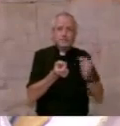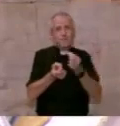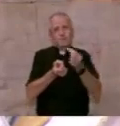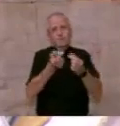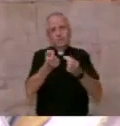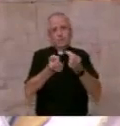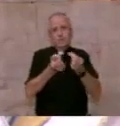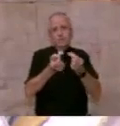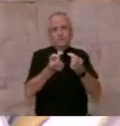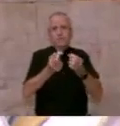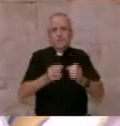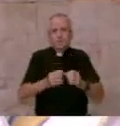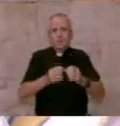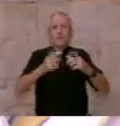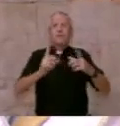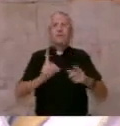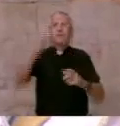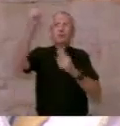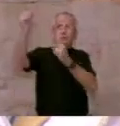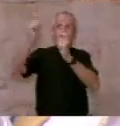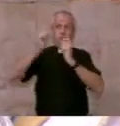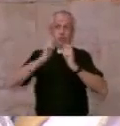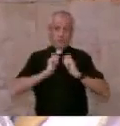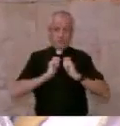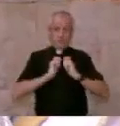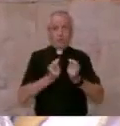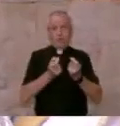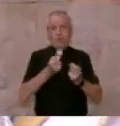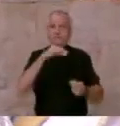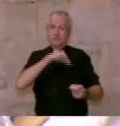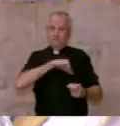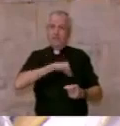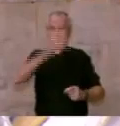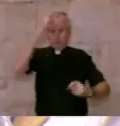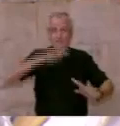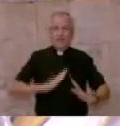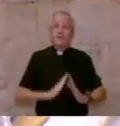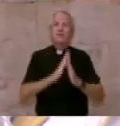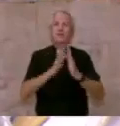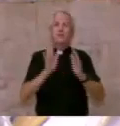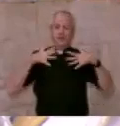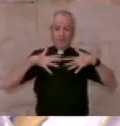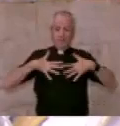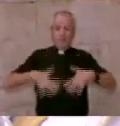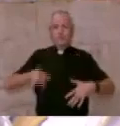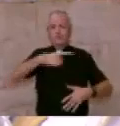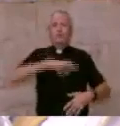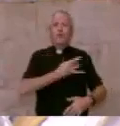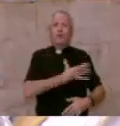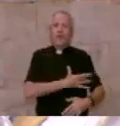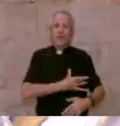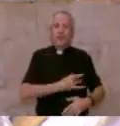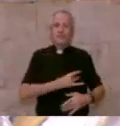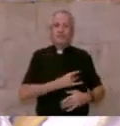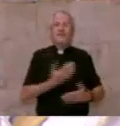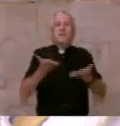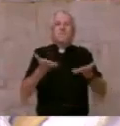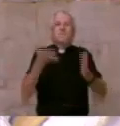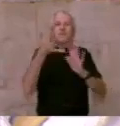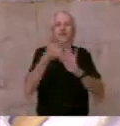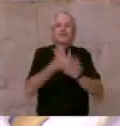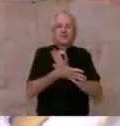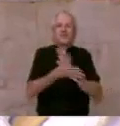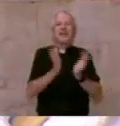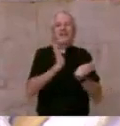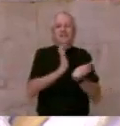de las cifras actuales, sino de Dios, que dándonos el Espíritu Santo derrama su amor en nuestros corazones. una esperanza, y por eso